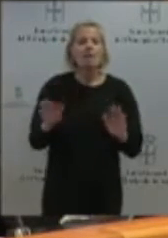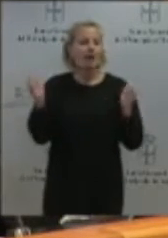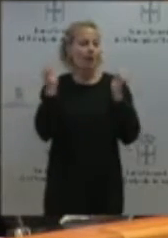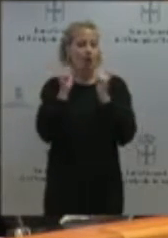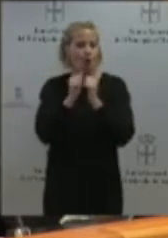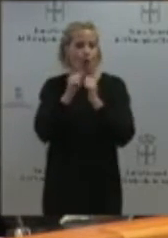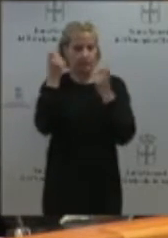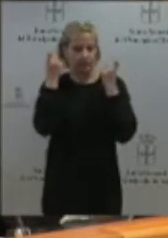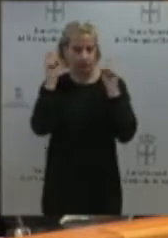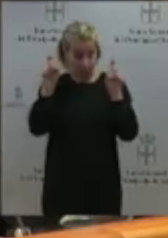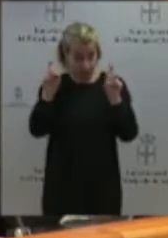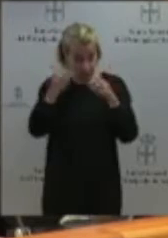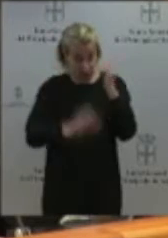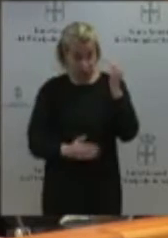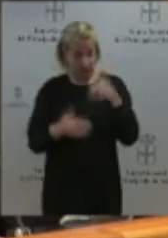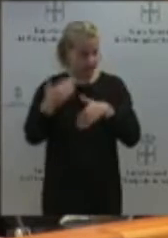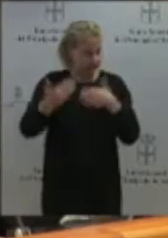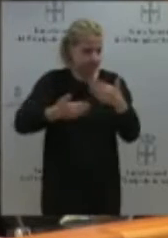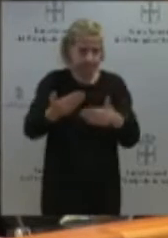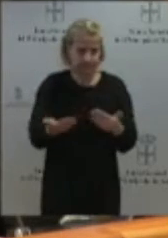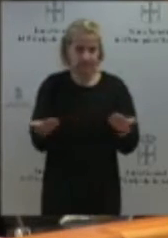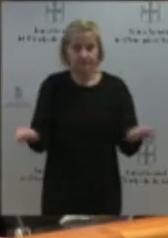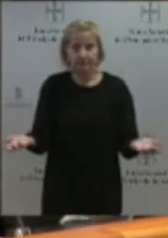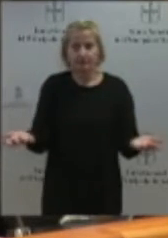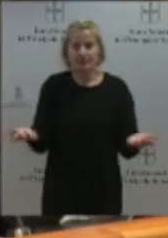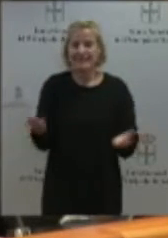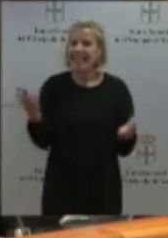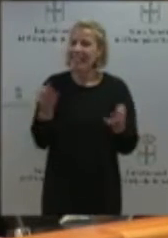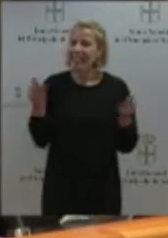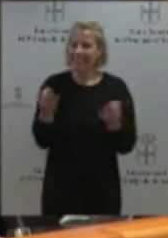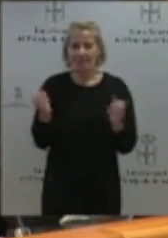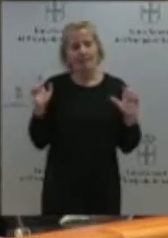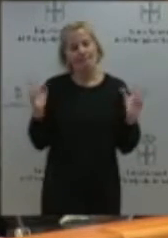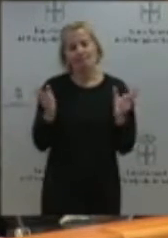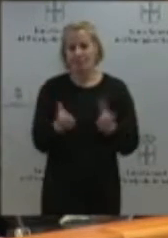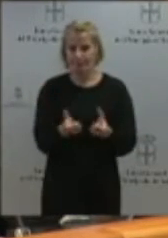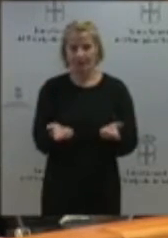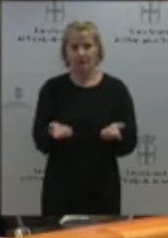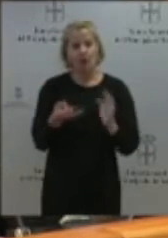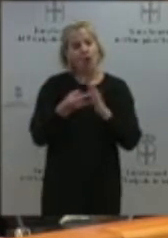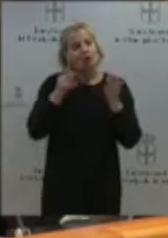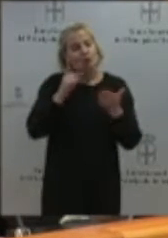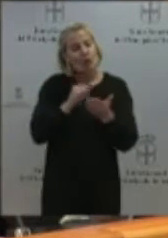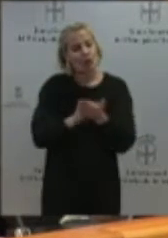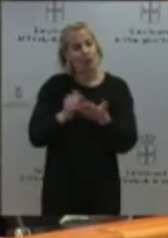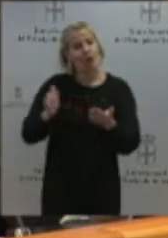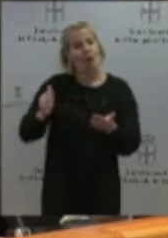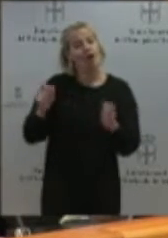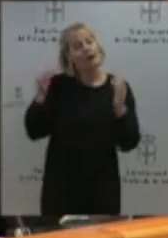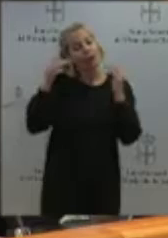Tiene que haber un avance en la reducción de ratios, le decía, tiene que haber una solución en la igualdad de oportunidades en la atención a la diversidad. No